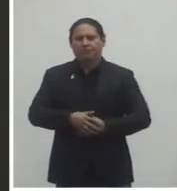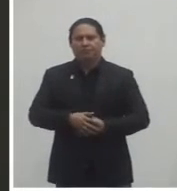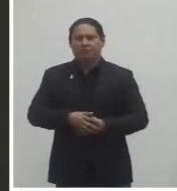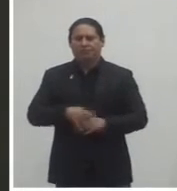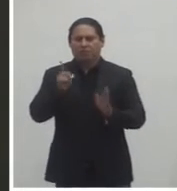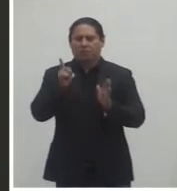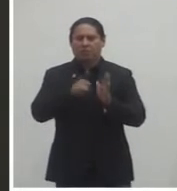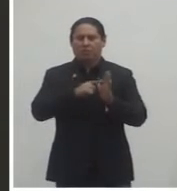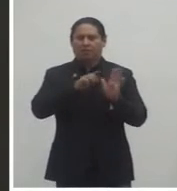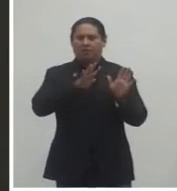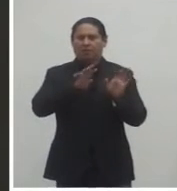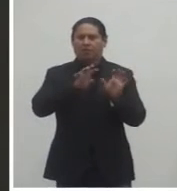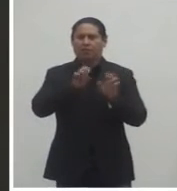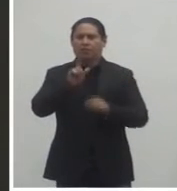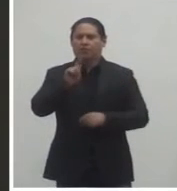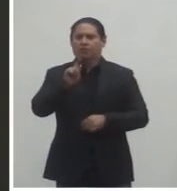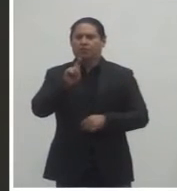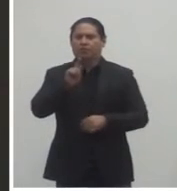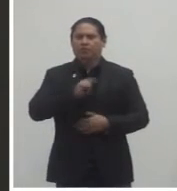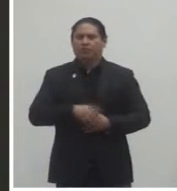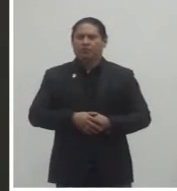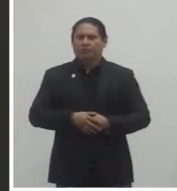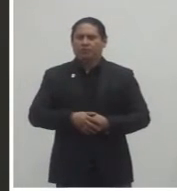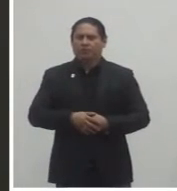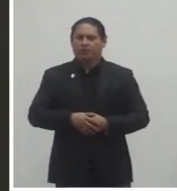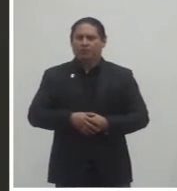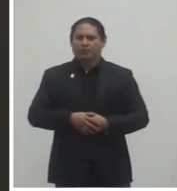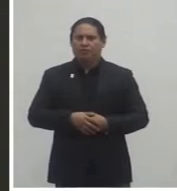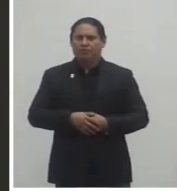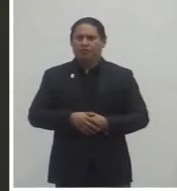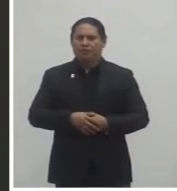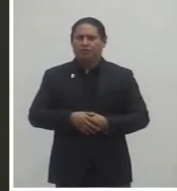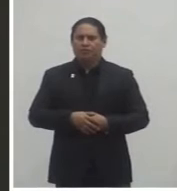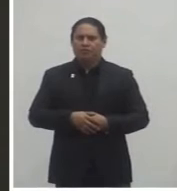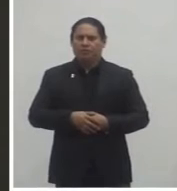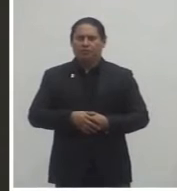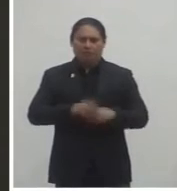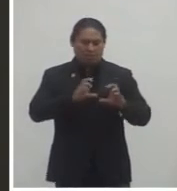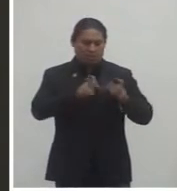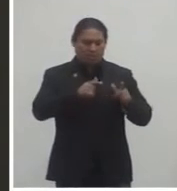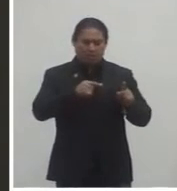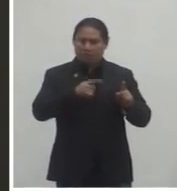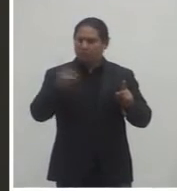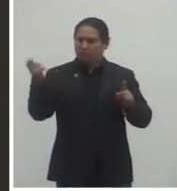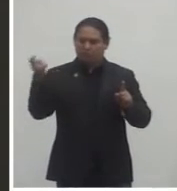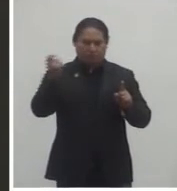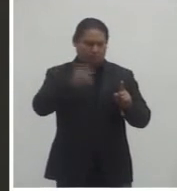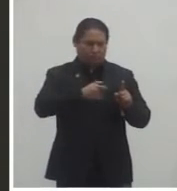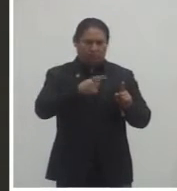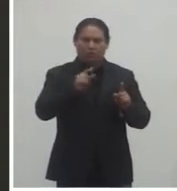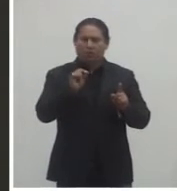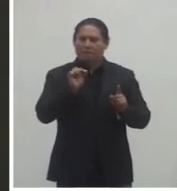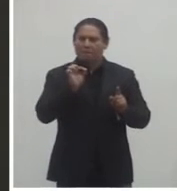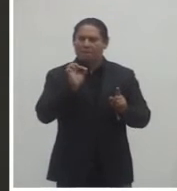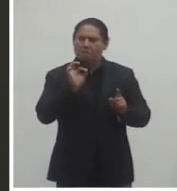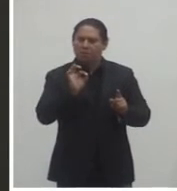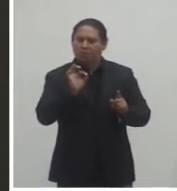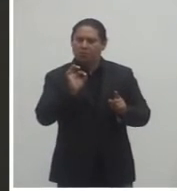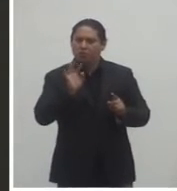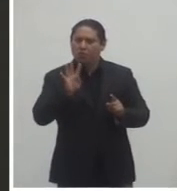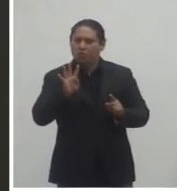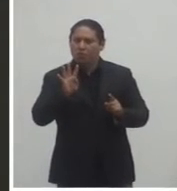en 1970 se destinaba a Chiapas el 0.4%